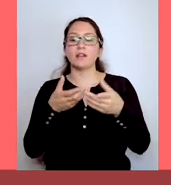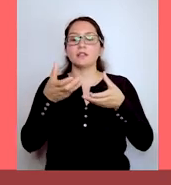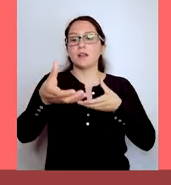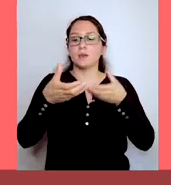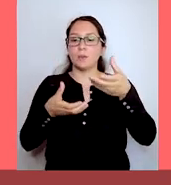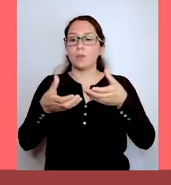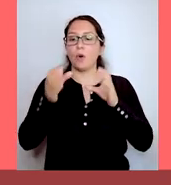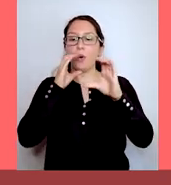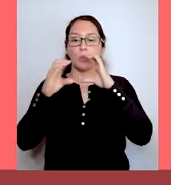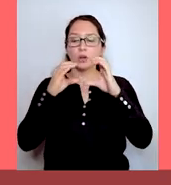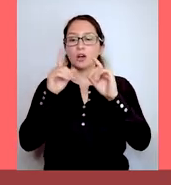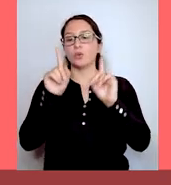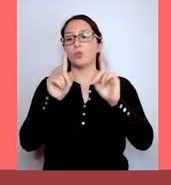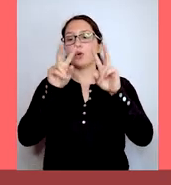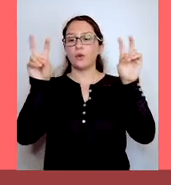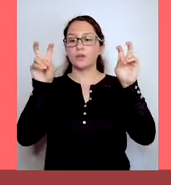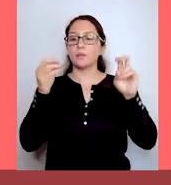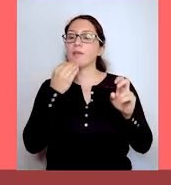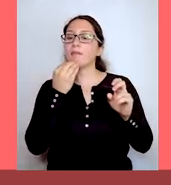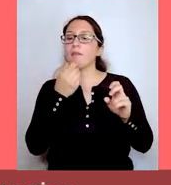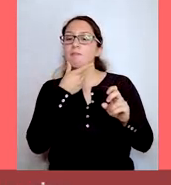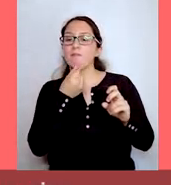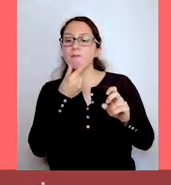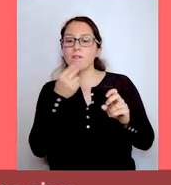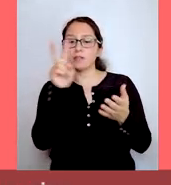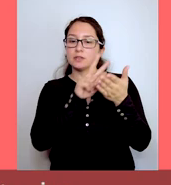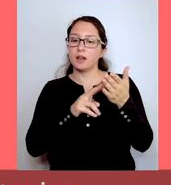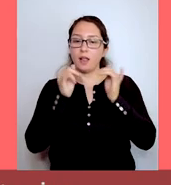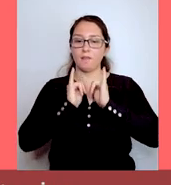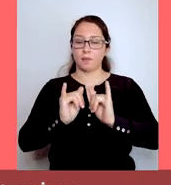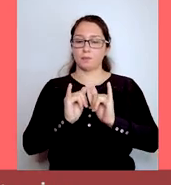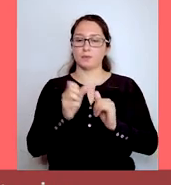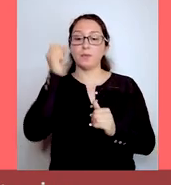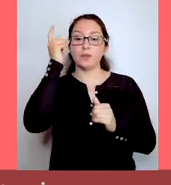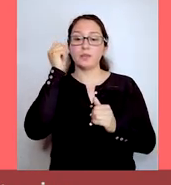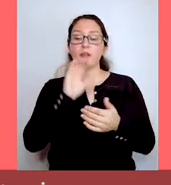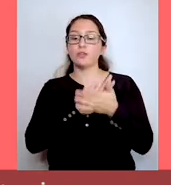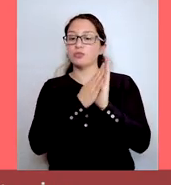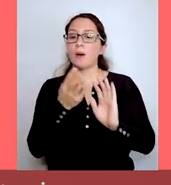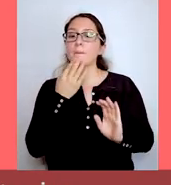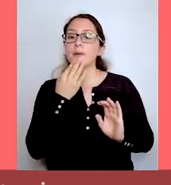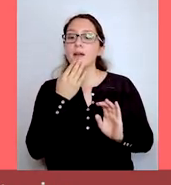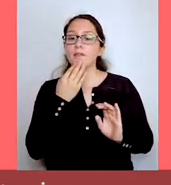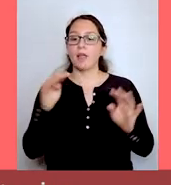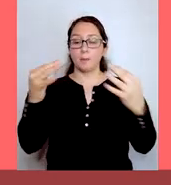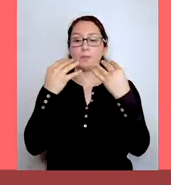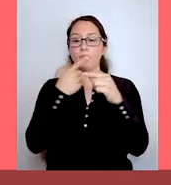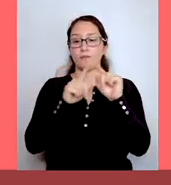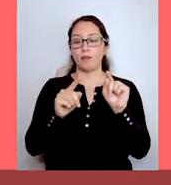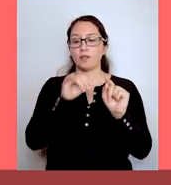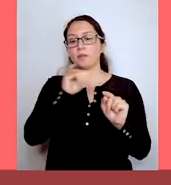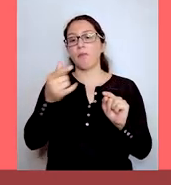sobre determinados temas y el acceso a la información. Conocer estos conceptos te permitirá definir de mejor manera las estrategias